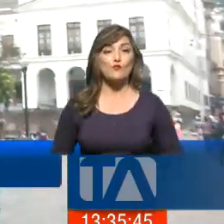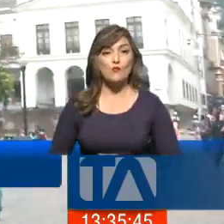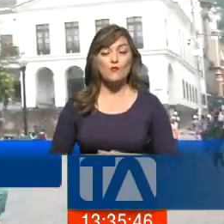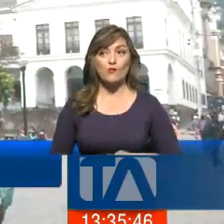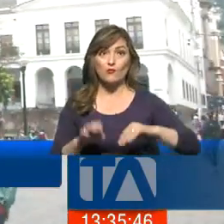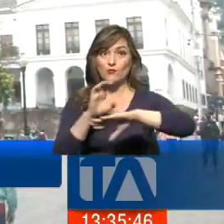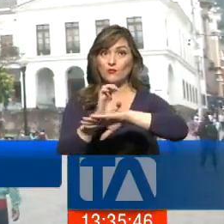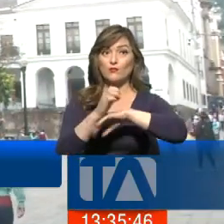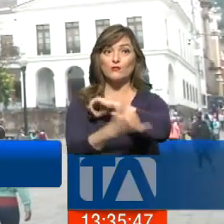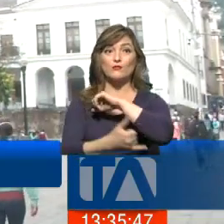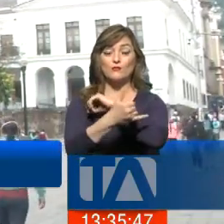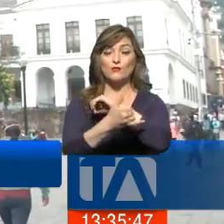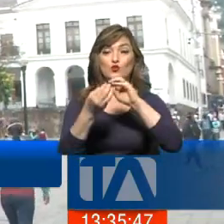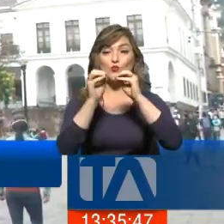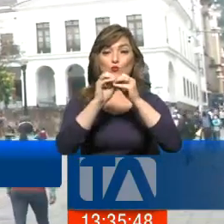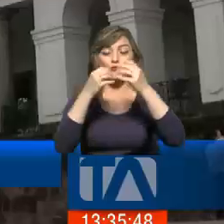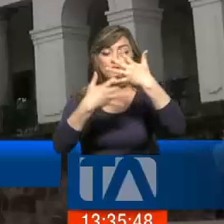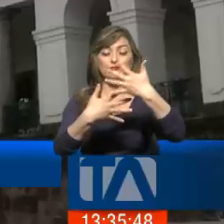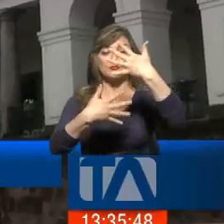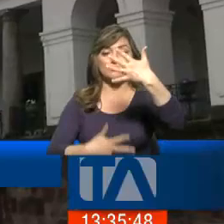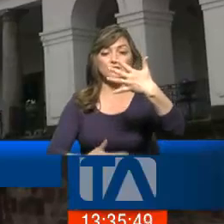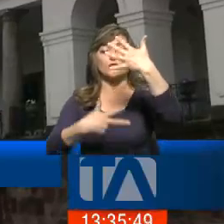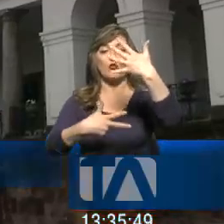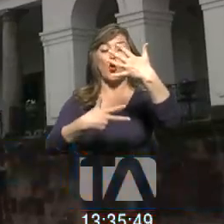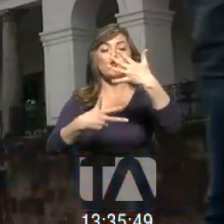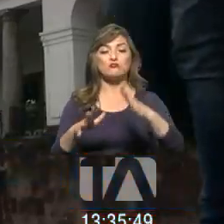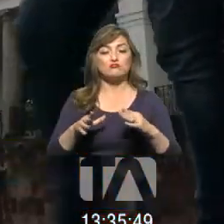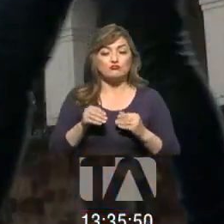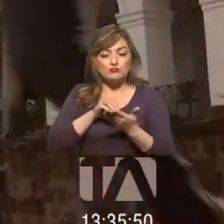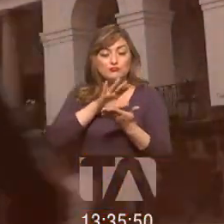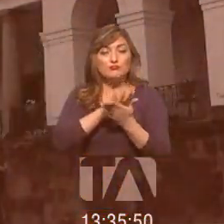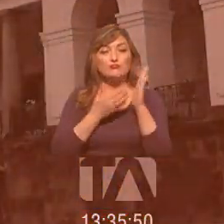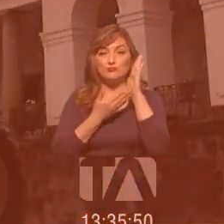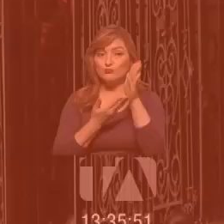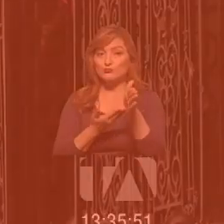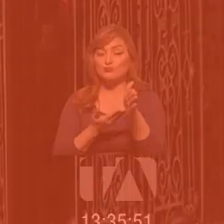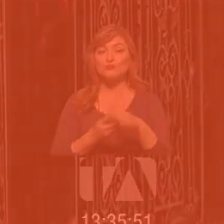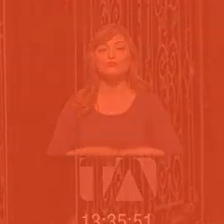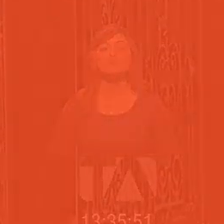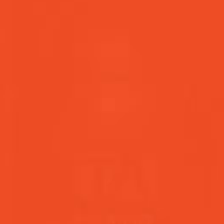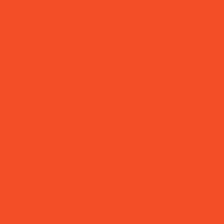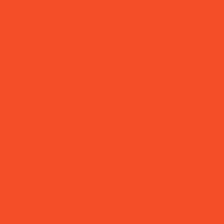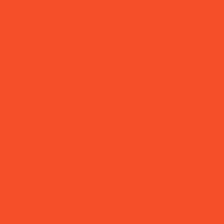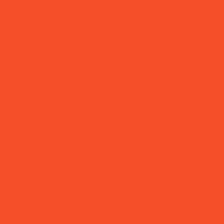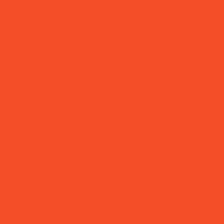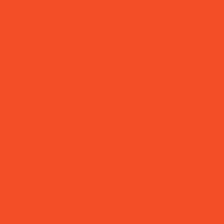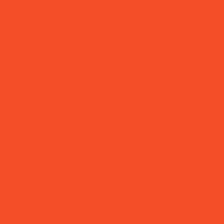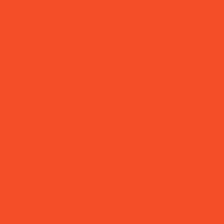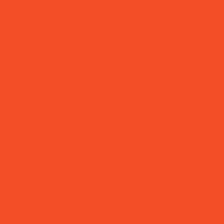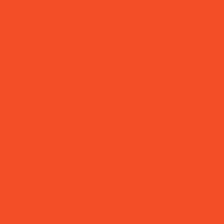El Ecuador será el país número 28 en acoger este modelo. En Quito, Freddy Paredes, 24.